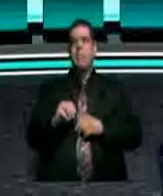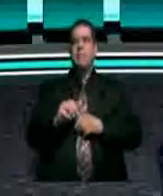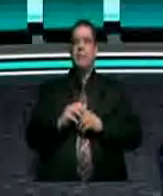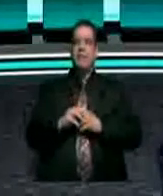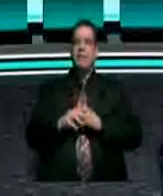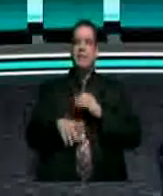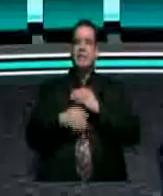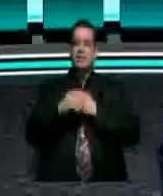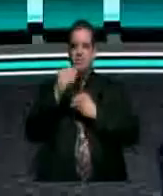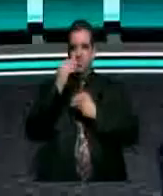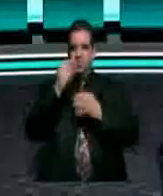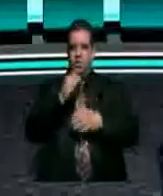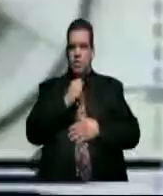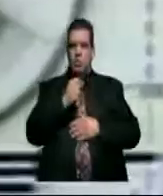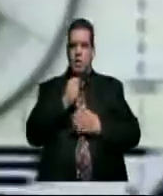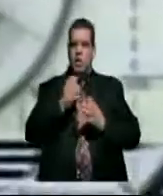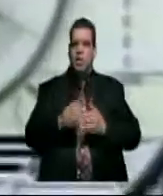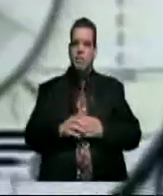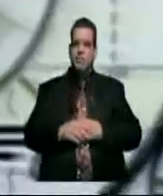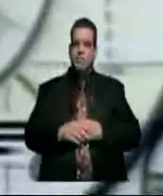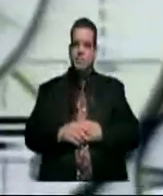González, amplía.